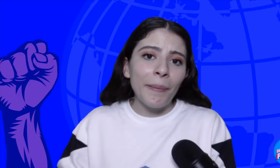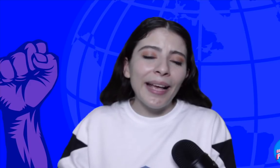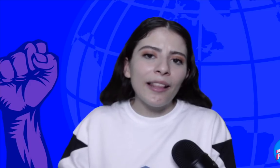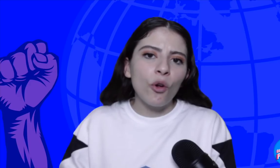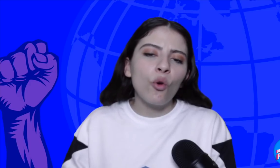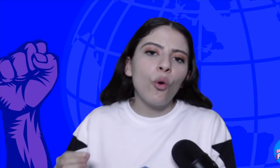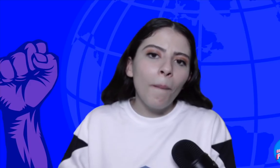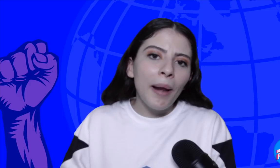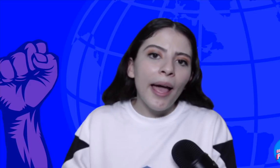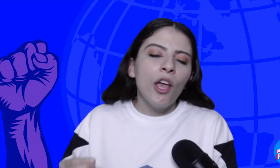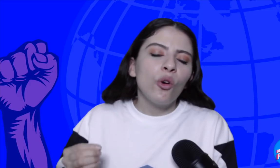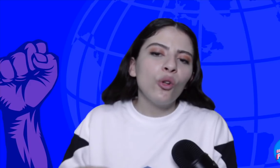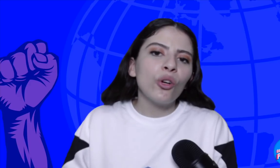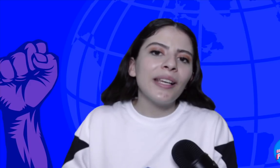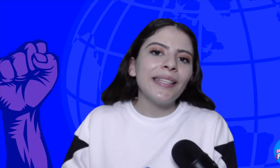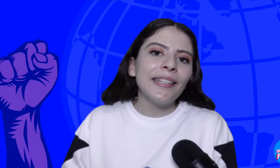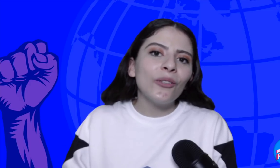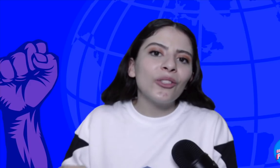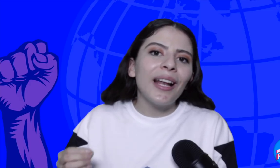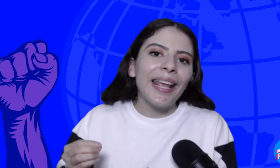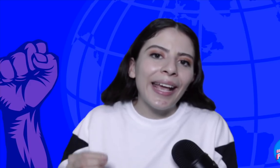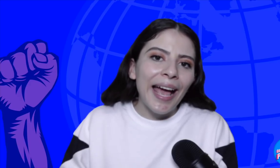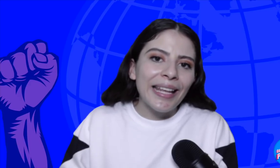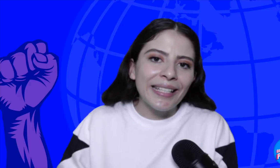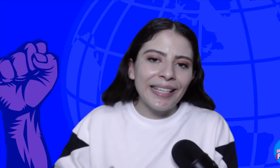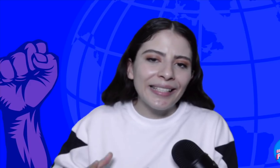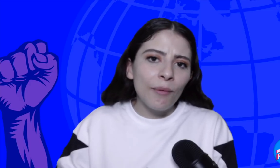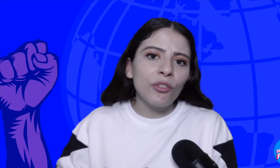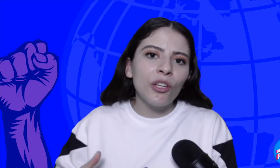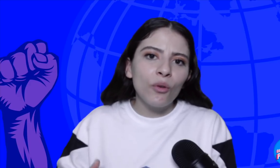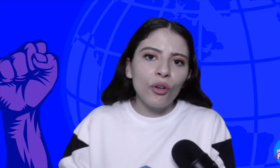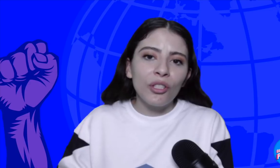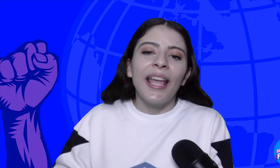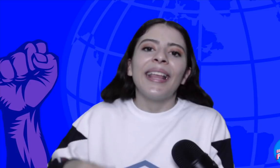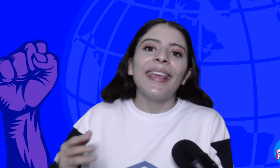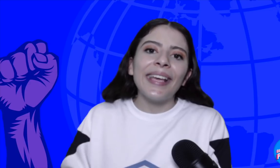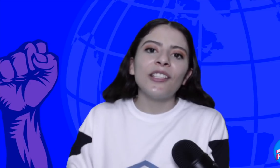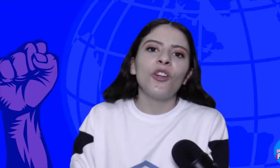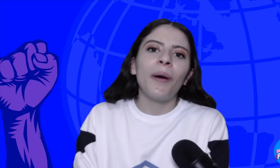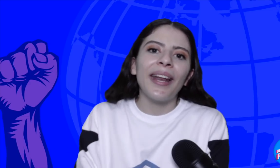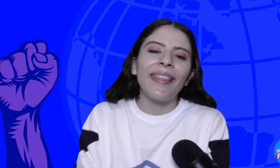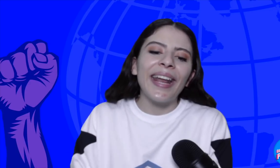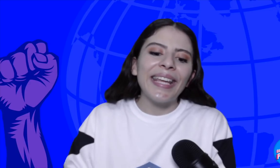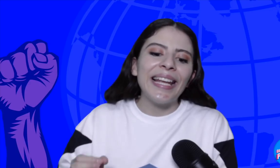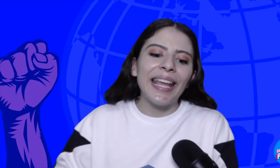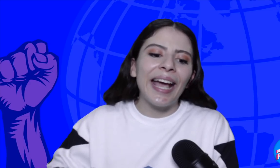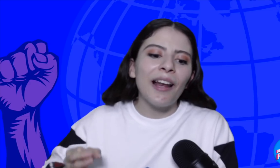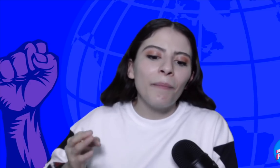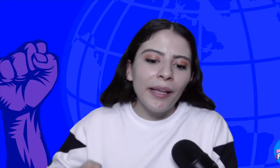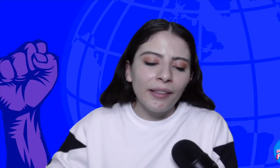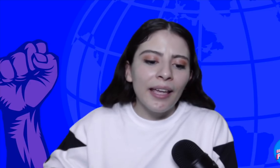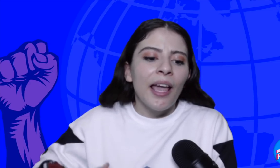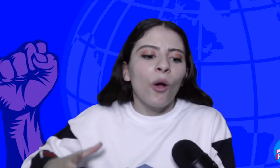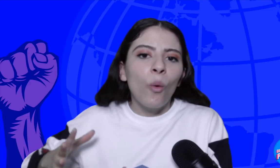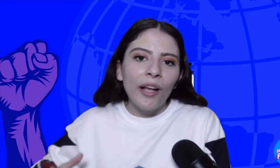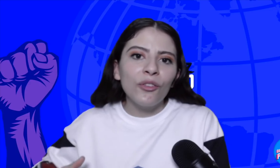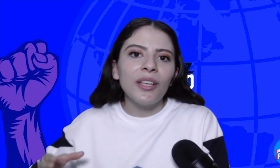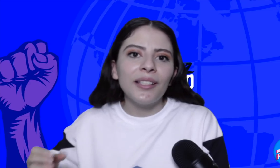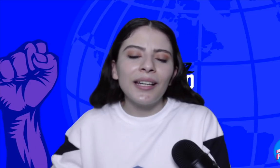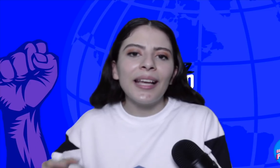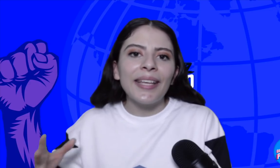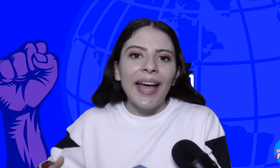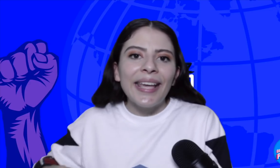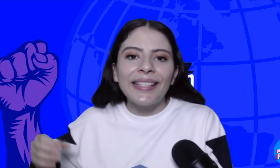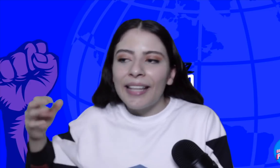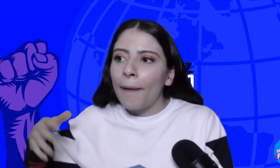de Felipe Calderón cumpla con los requisitos legales, y que estamos seguros de que se lo van a dar ilegalmente cuando